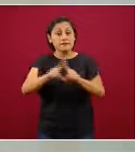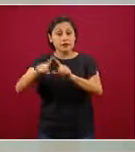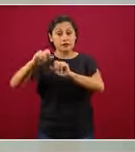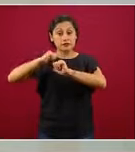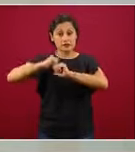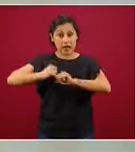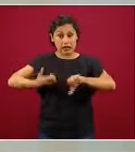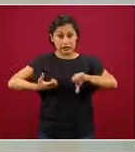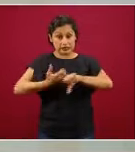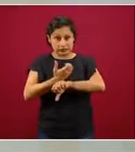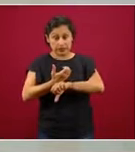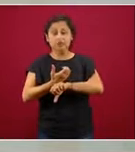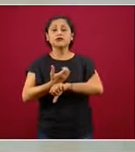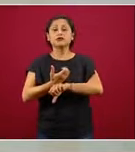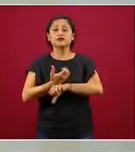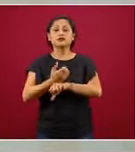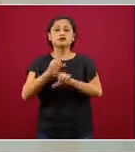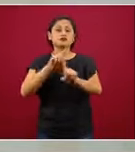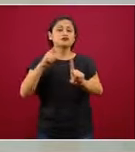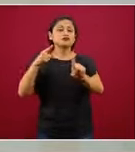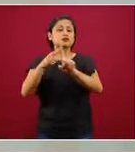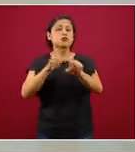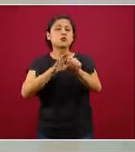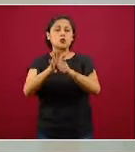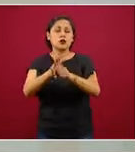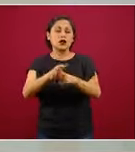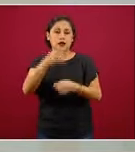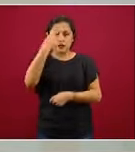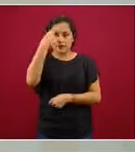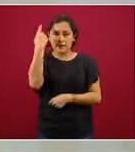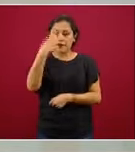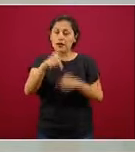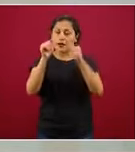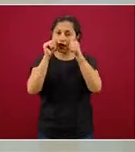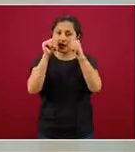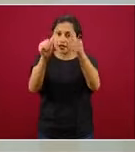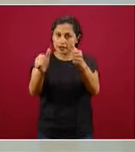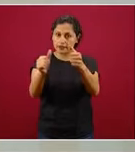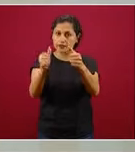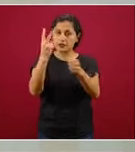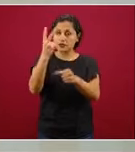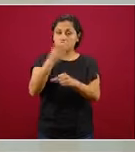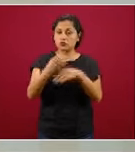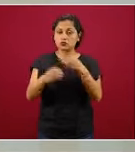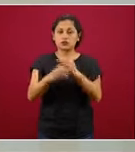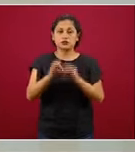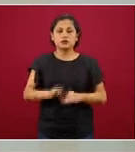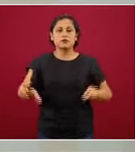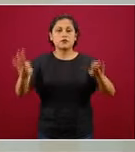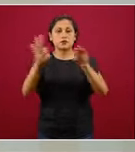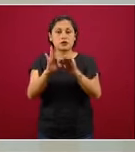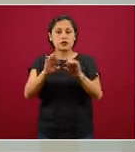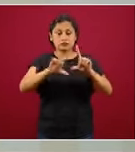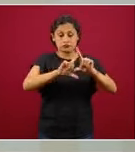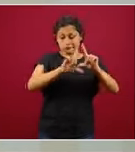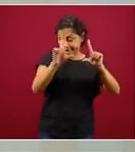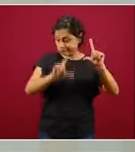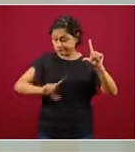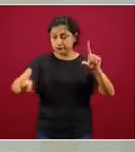para balancear apropiadamente los dos elementos que en México, en todas sus 32 entidades